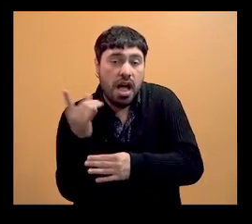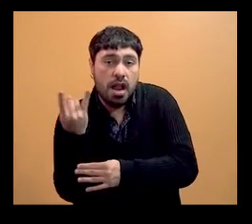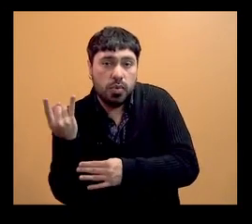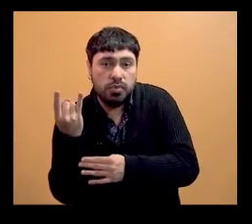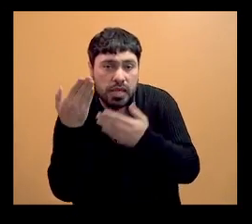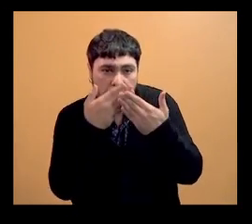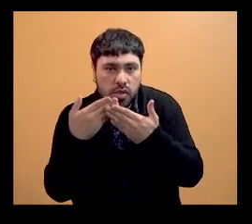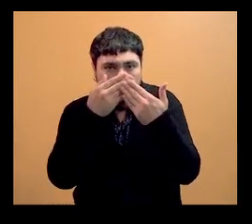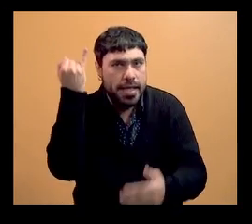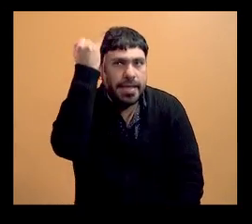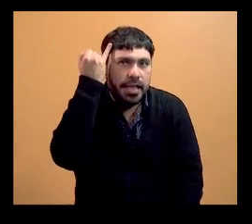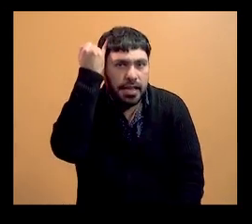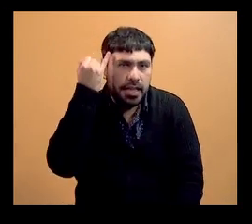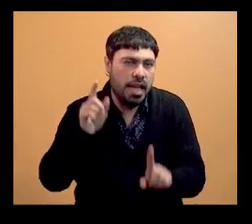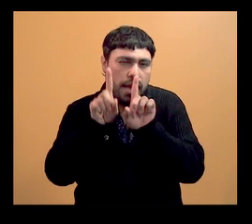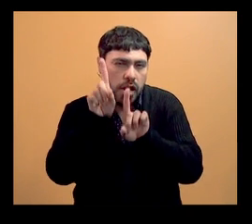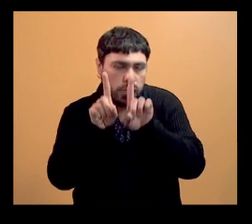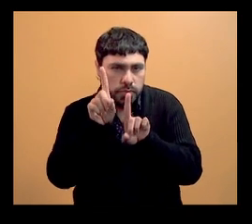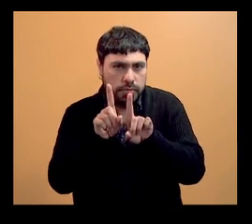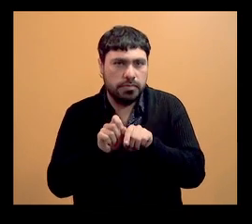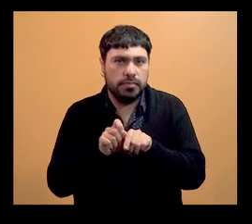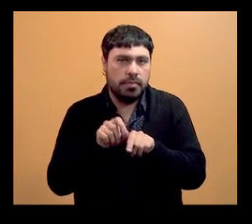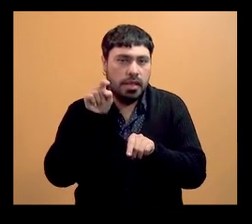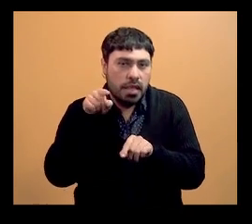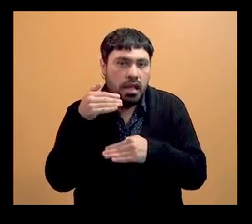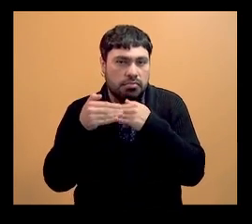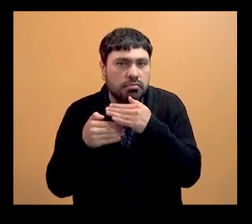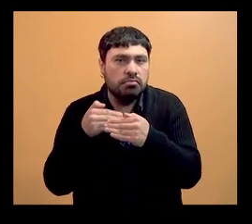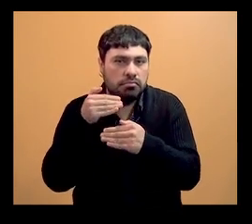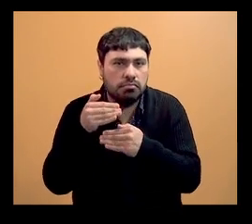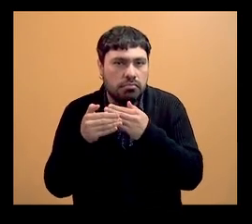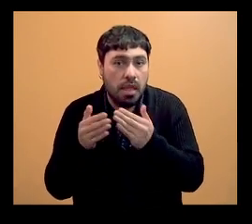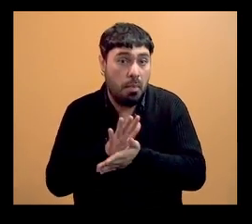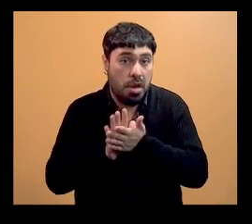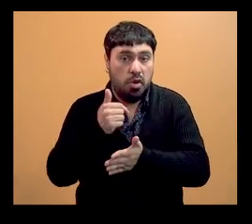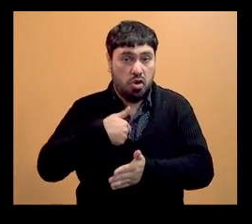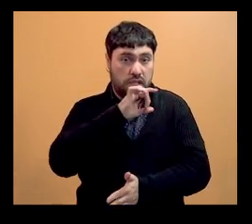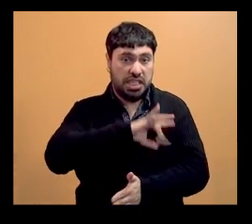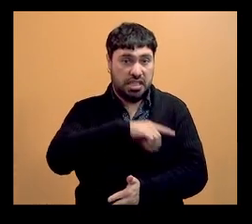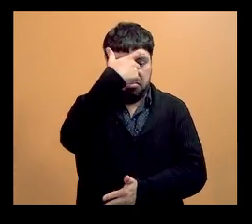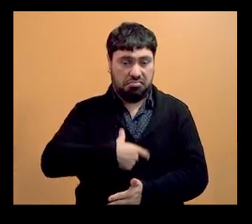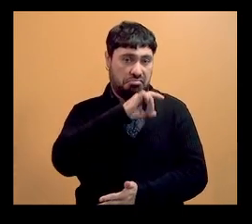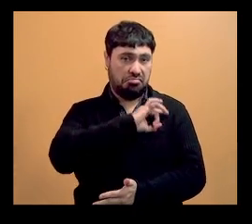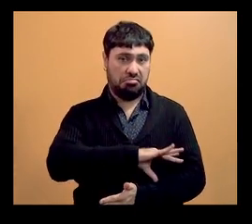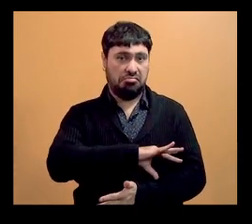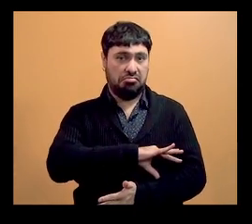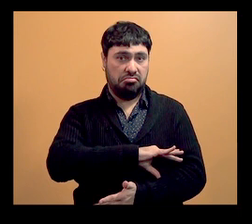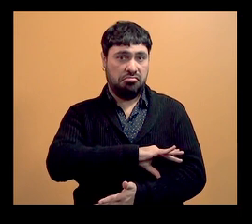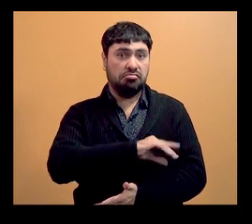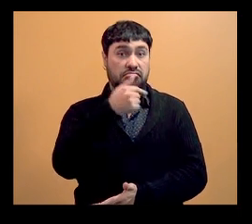verdad es que la oportunidad de trabajar. Yo soy un chileno y tuve la oportunidad de trabajar, como dicen, de colaborar con NASA. En